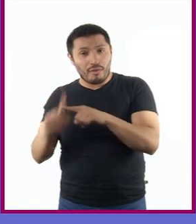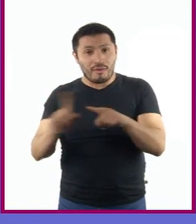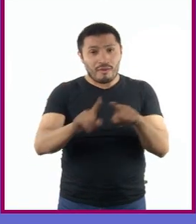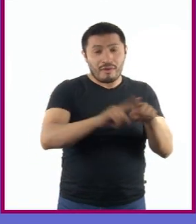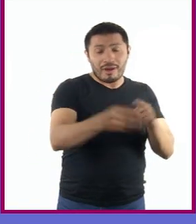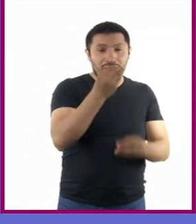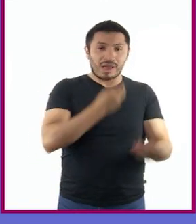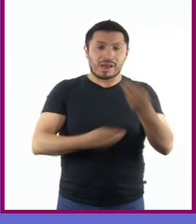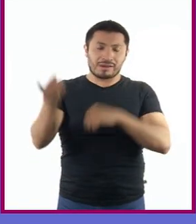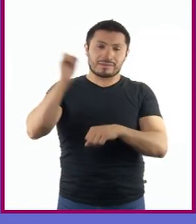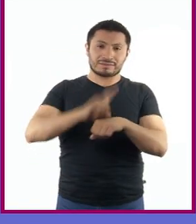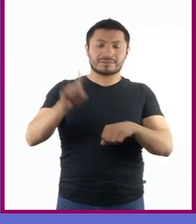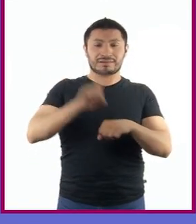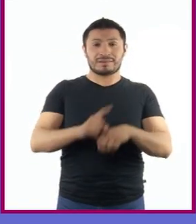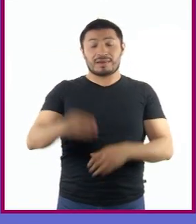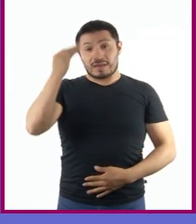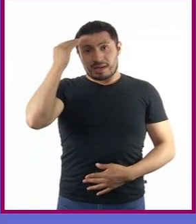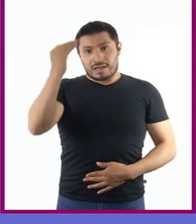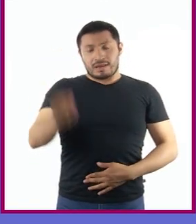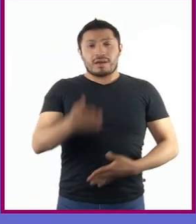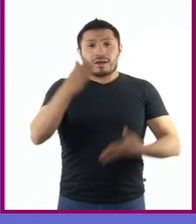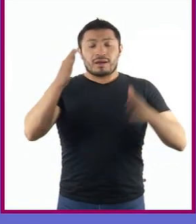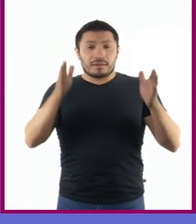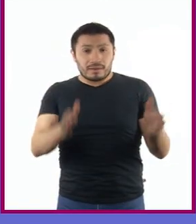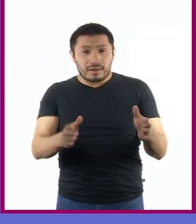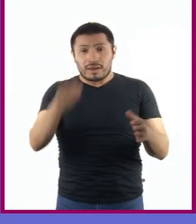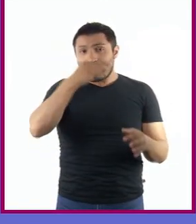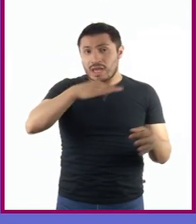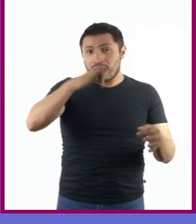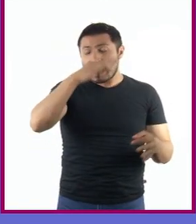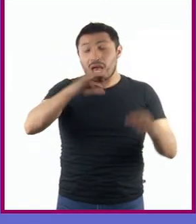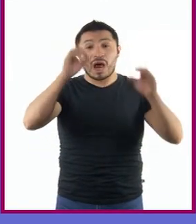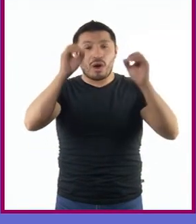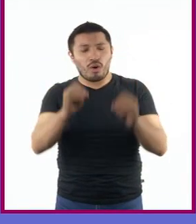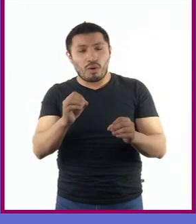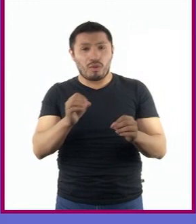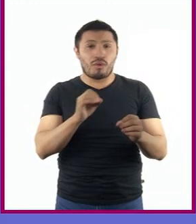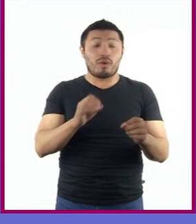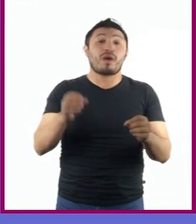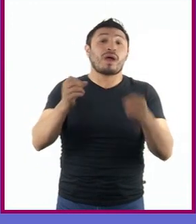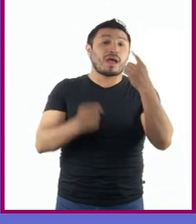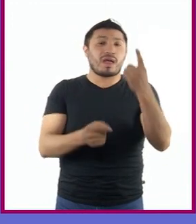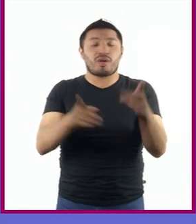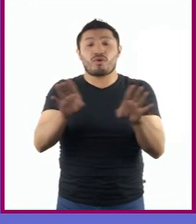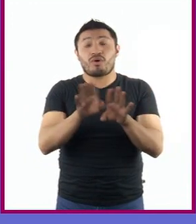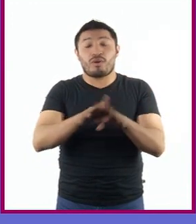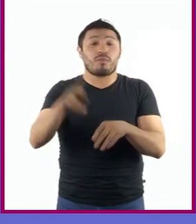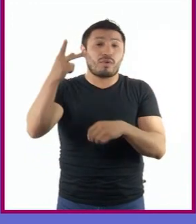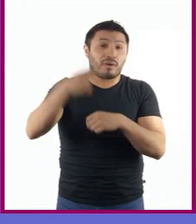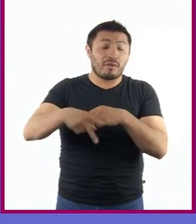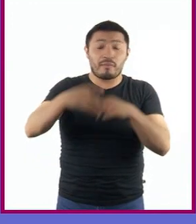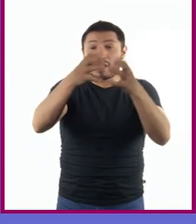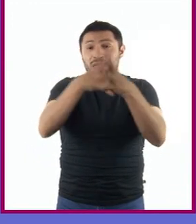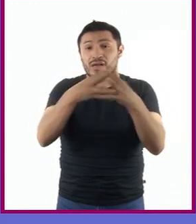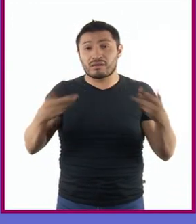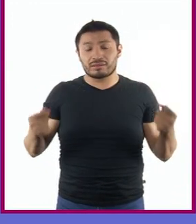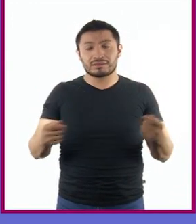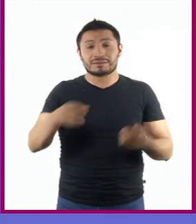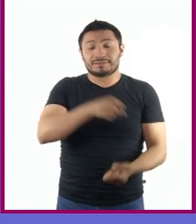uso cotidiano, de temporada, festivos e incluso aquellos en riesgo de pérdida. Estas